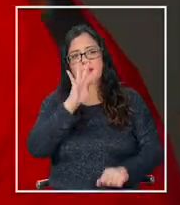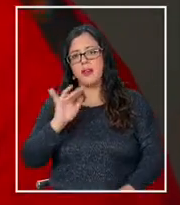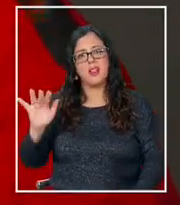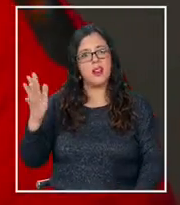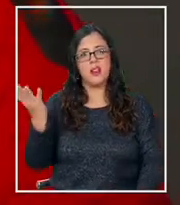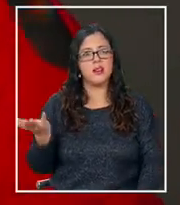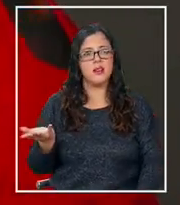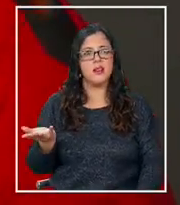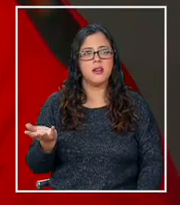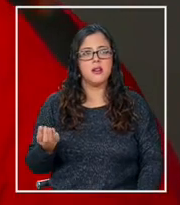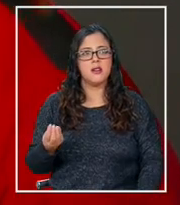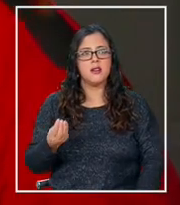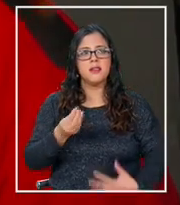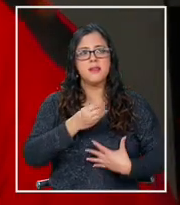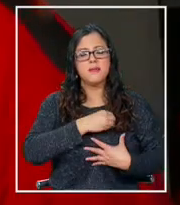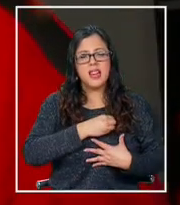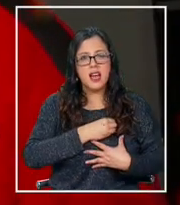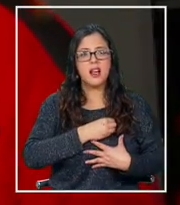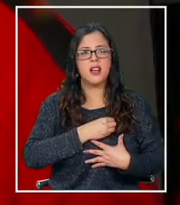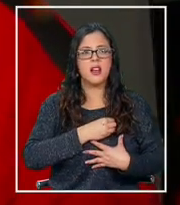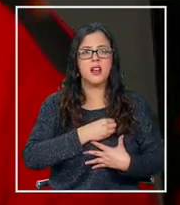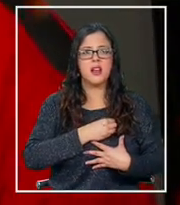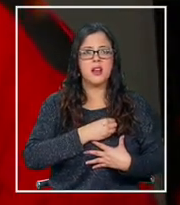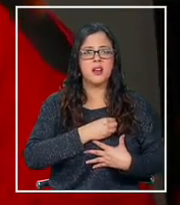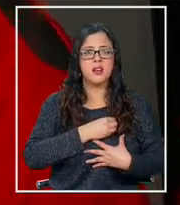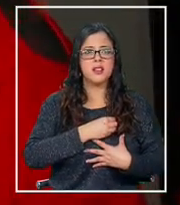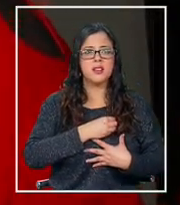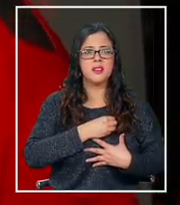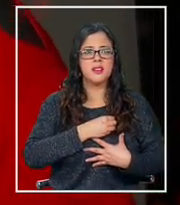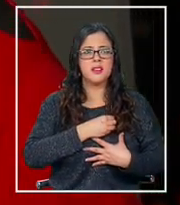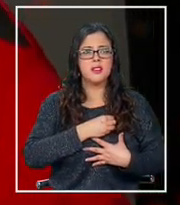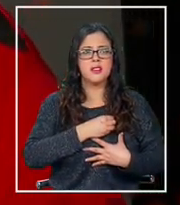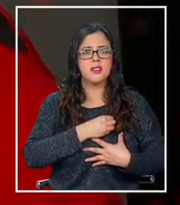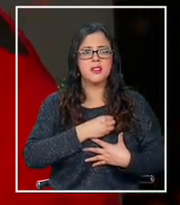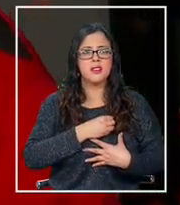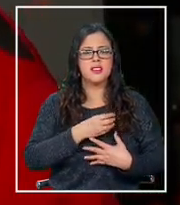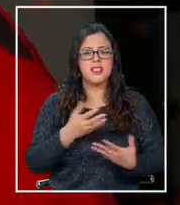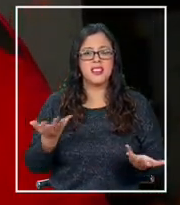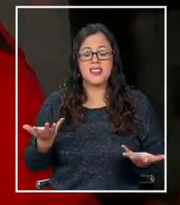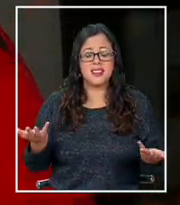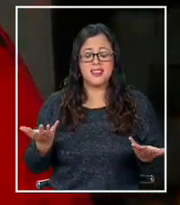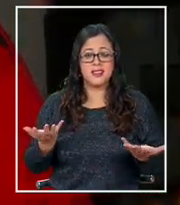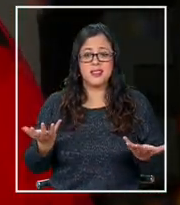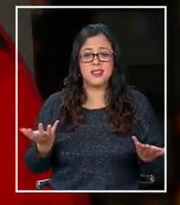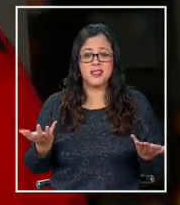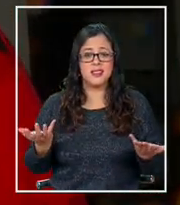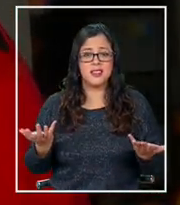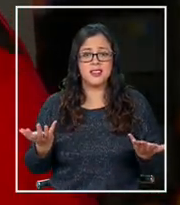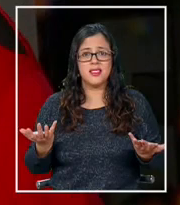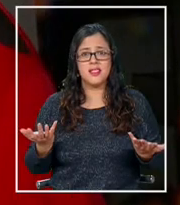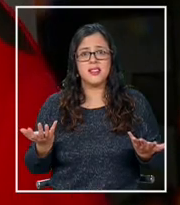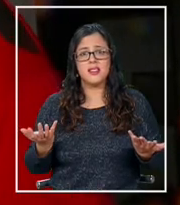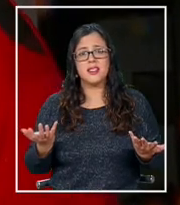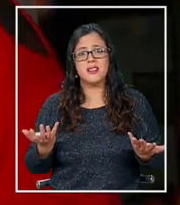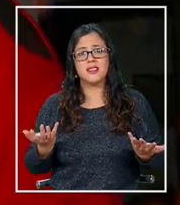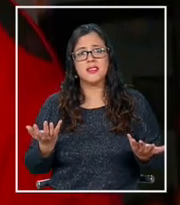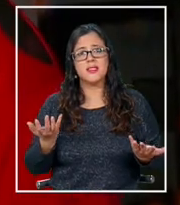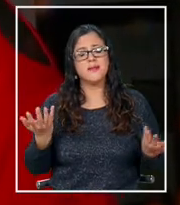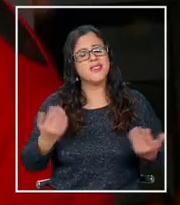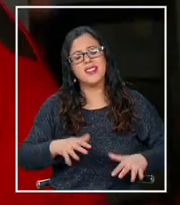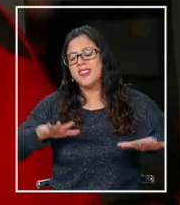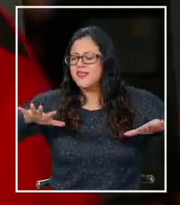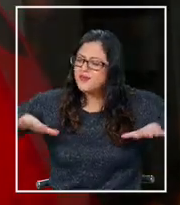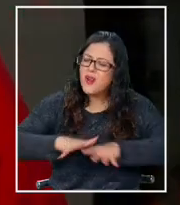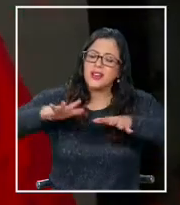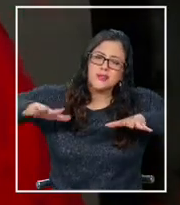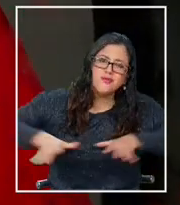pena, mucha pena de que esto, cómo lo deja, cómo está, que puta, tanta fuerza que te ha sacado la chucha de